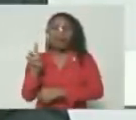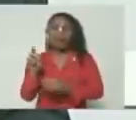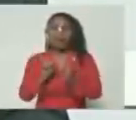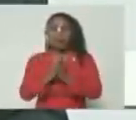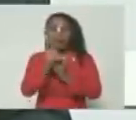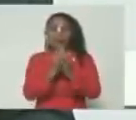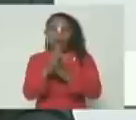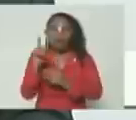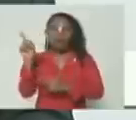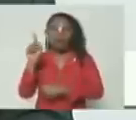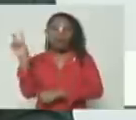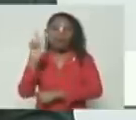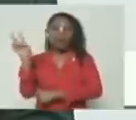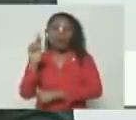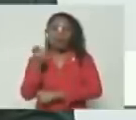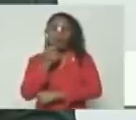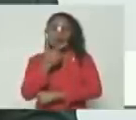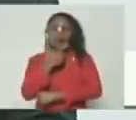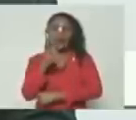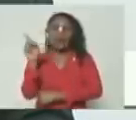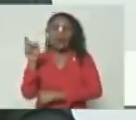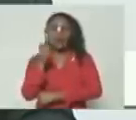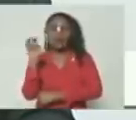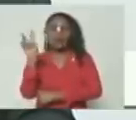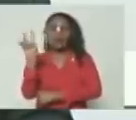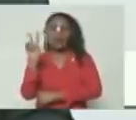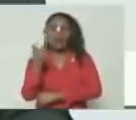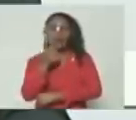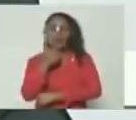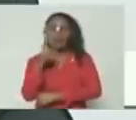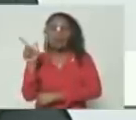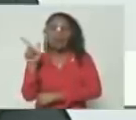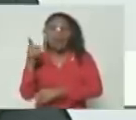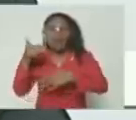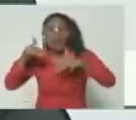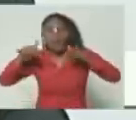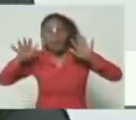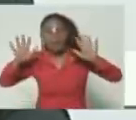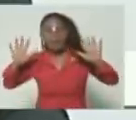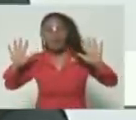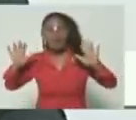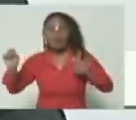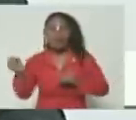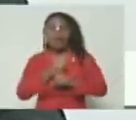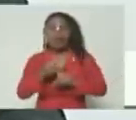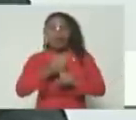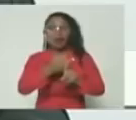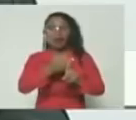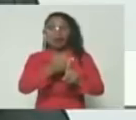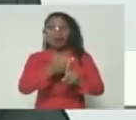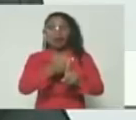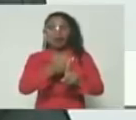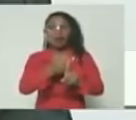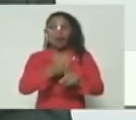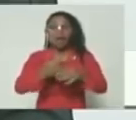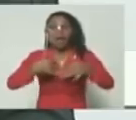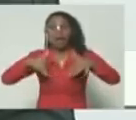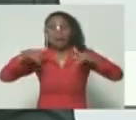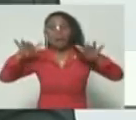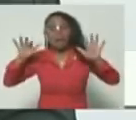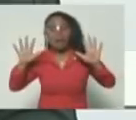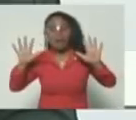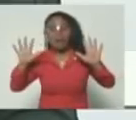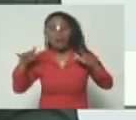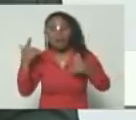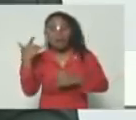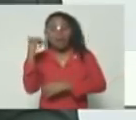esa Venezuela bonita, esa Venezuela bella, que a pesar de las agresiones, a pesar de que